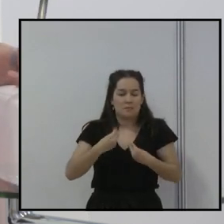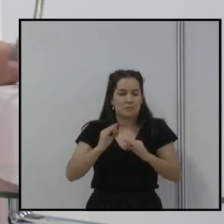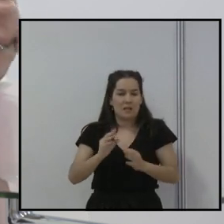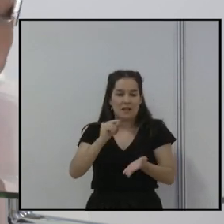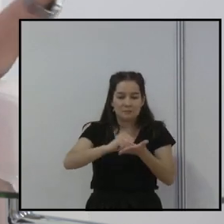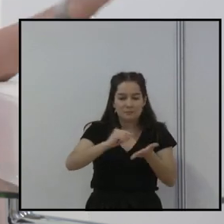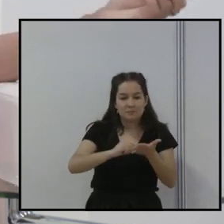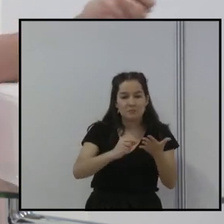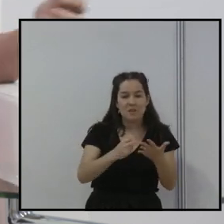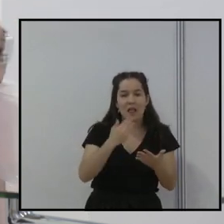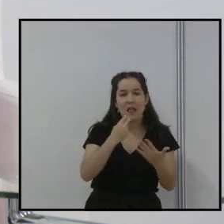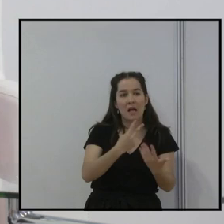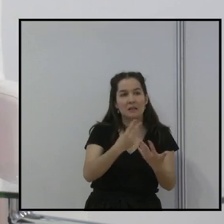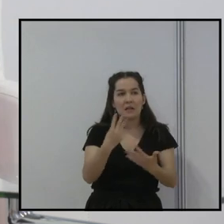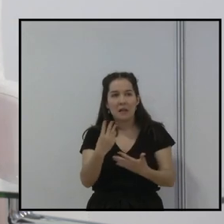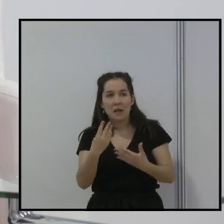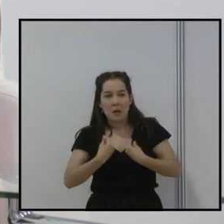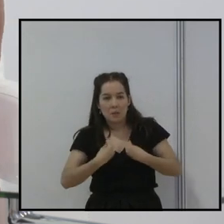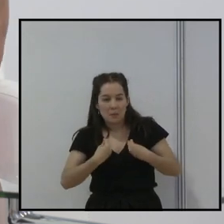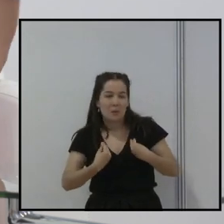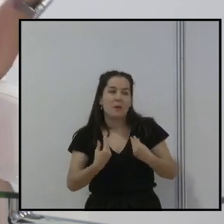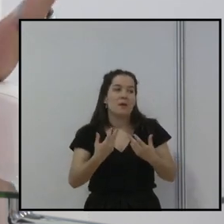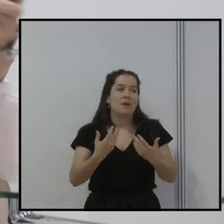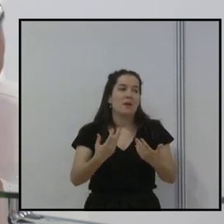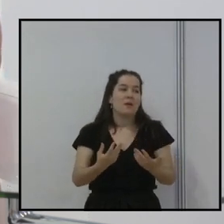vivió, por supuesto, con total autonomía,